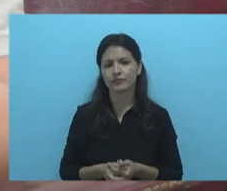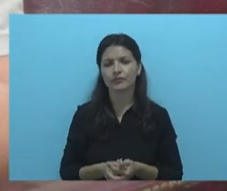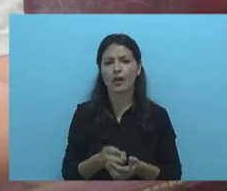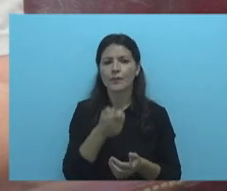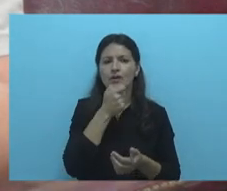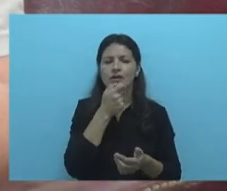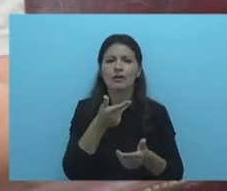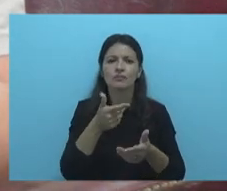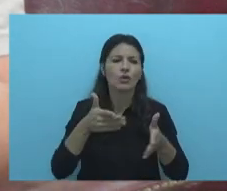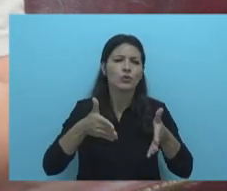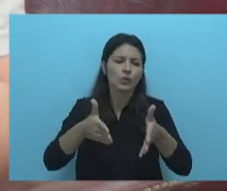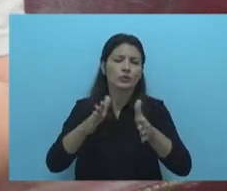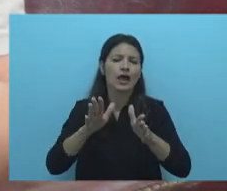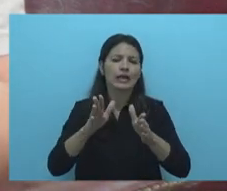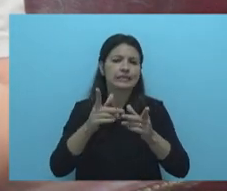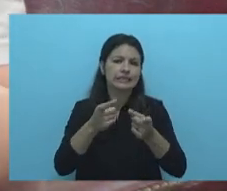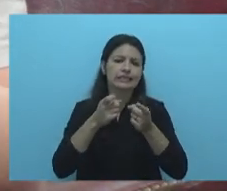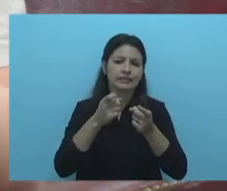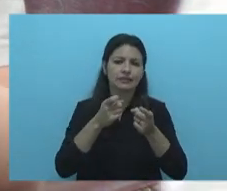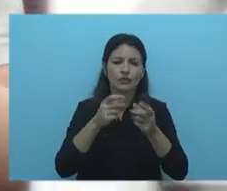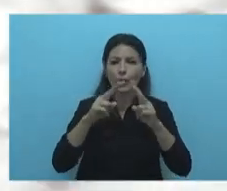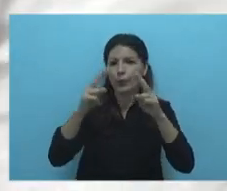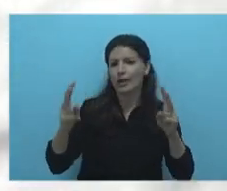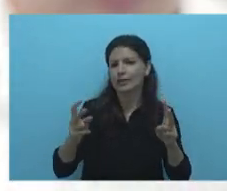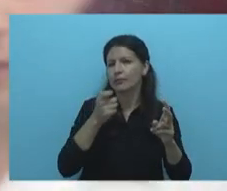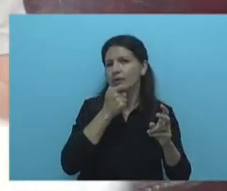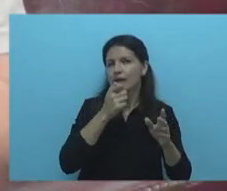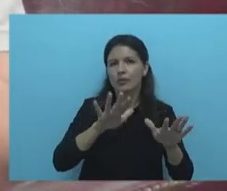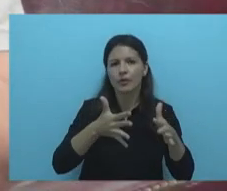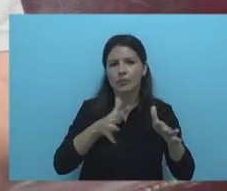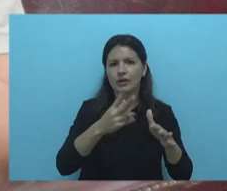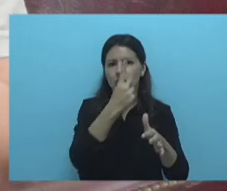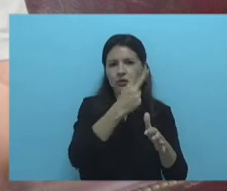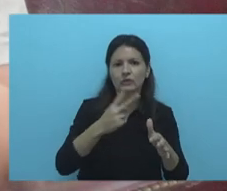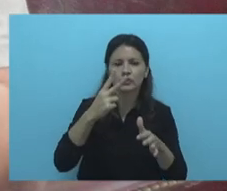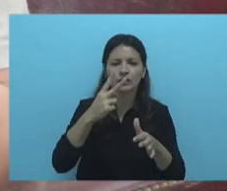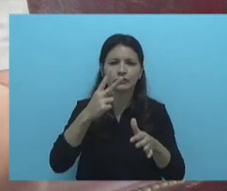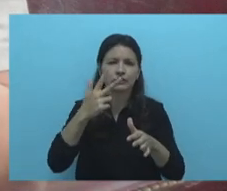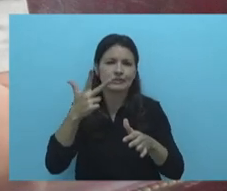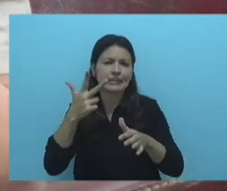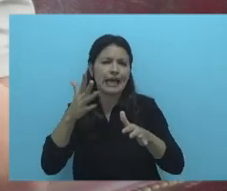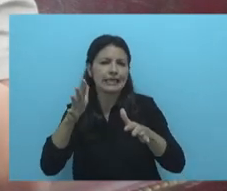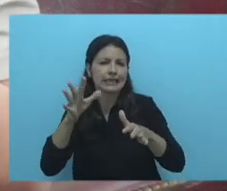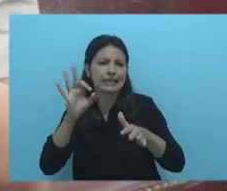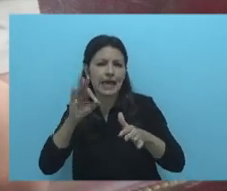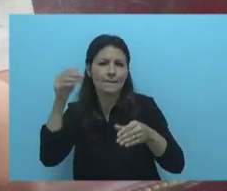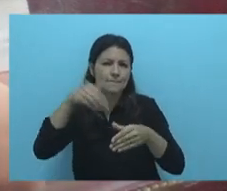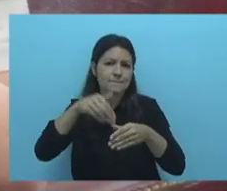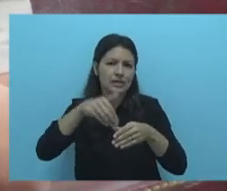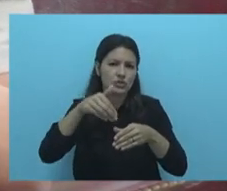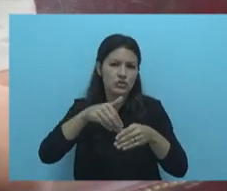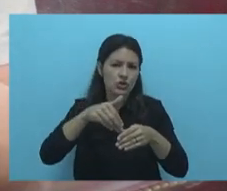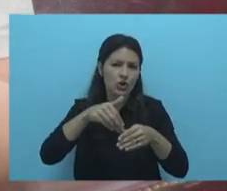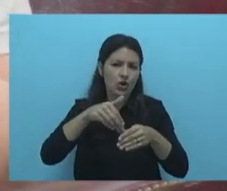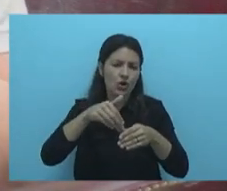obra que sale de mínima, como el caso del puente, que está presupuestado 230 y pico de millones para este ejercicio,